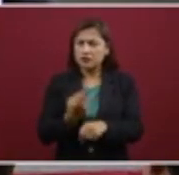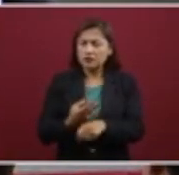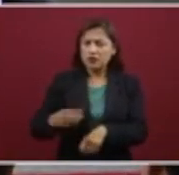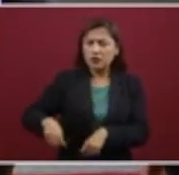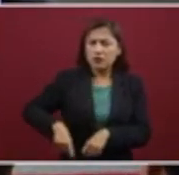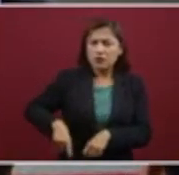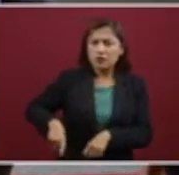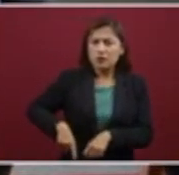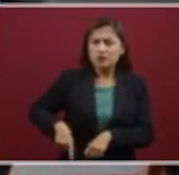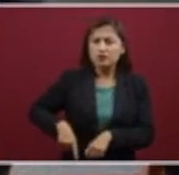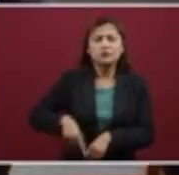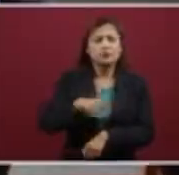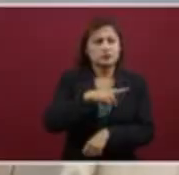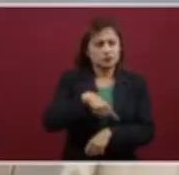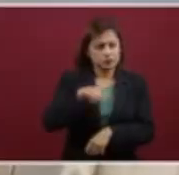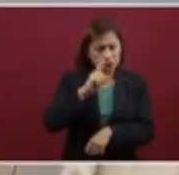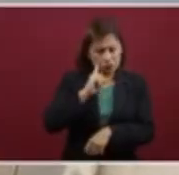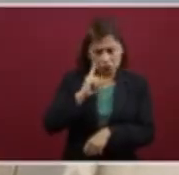sótanos.